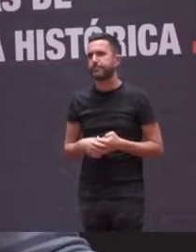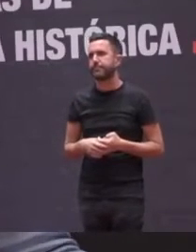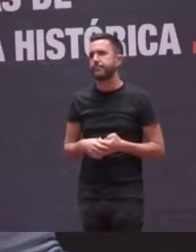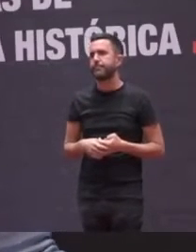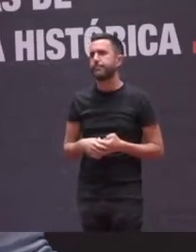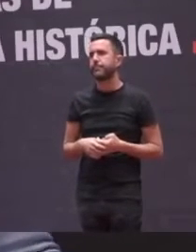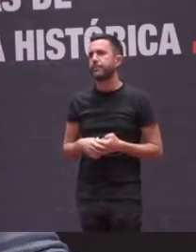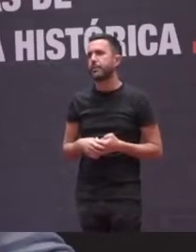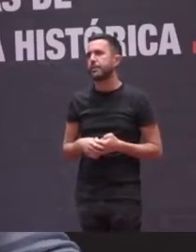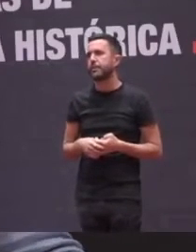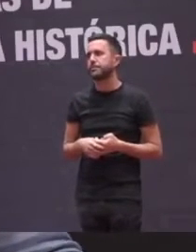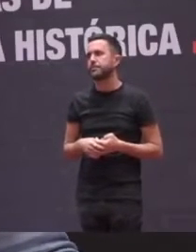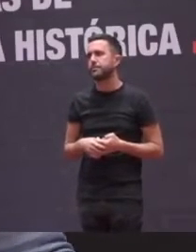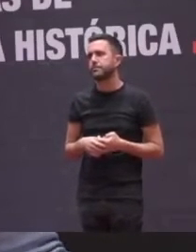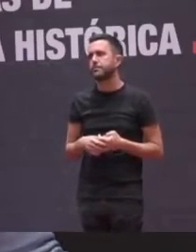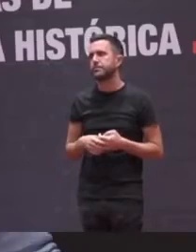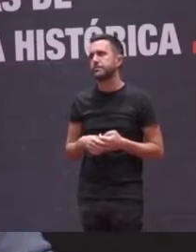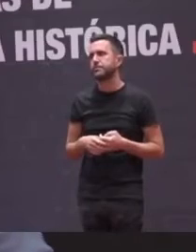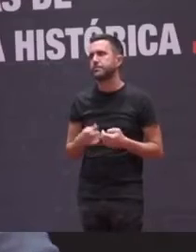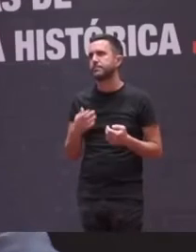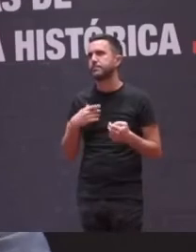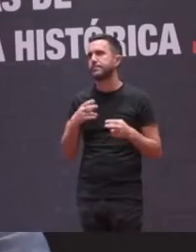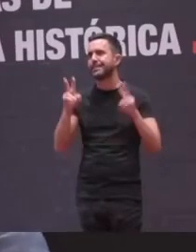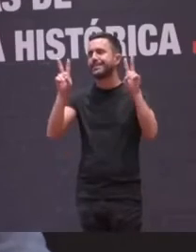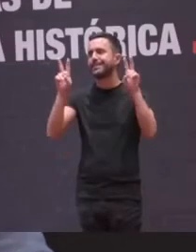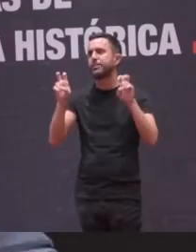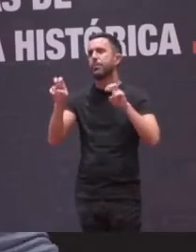trasladaba e que teñen que ver moito con mobilización social.